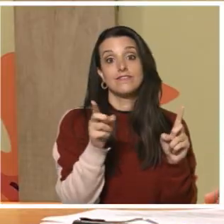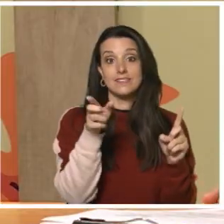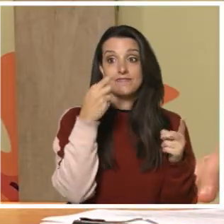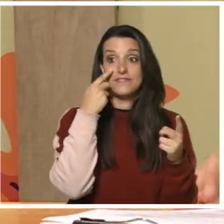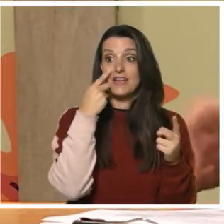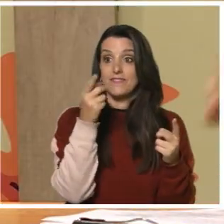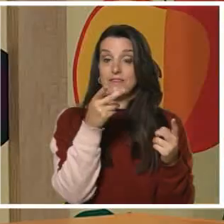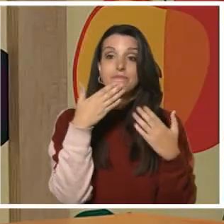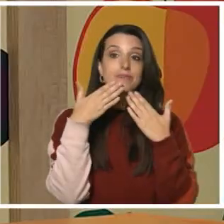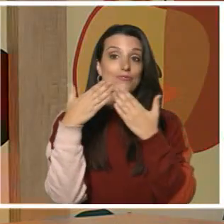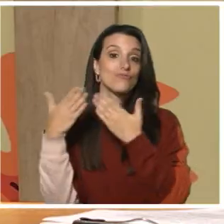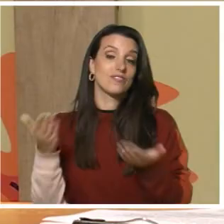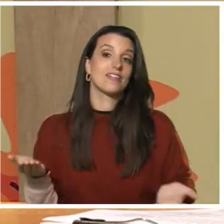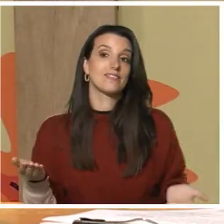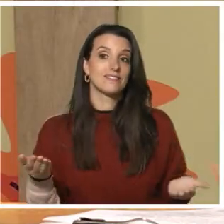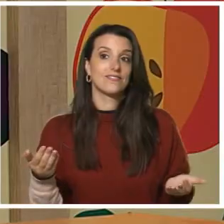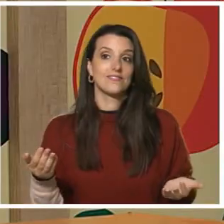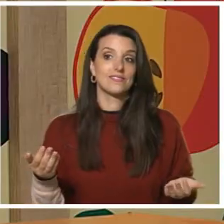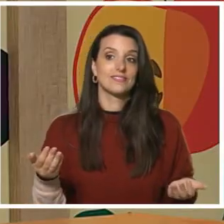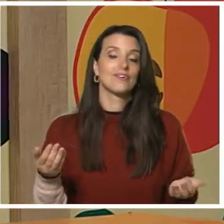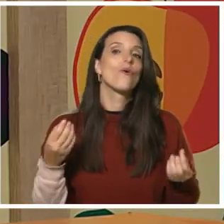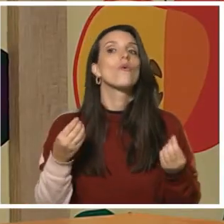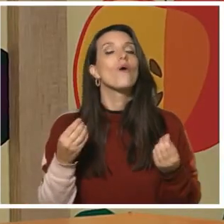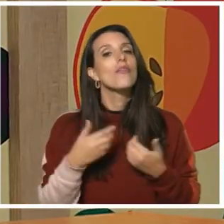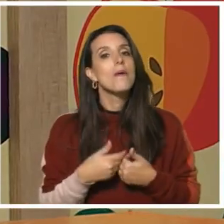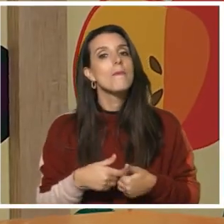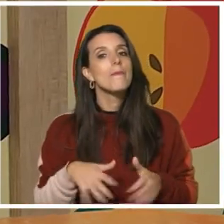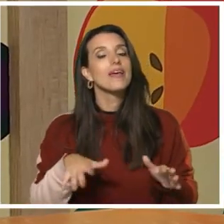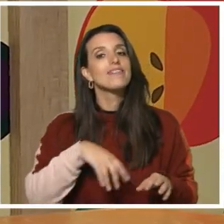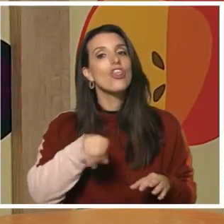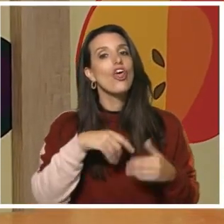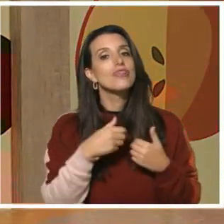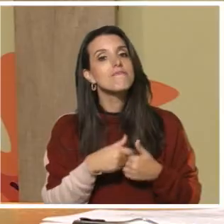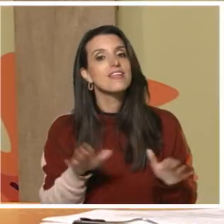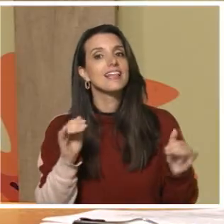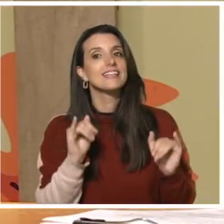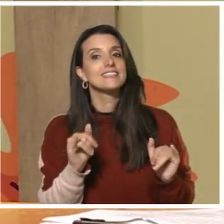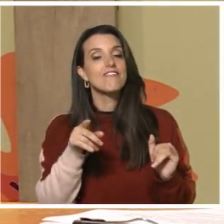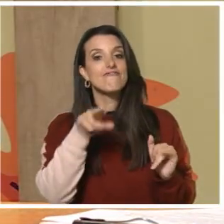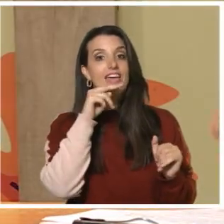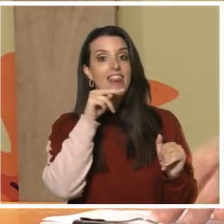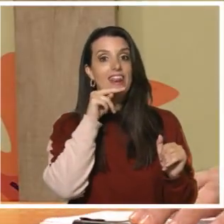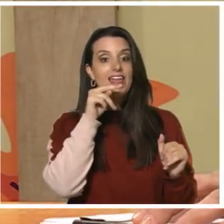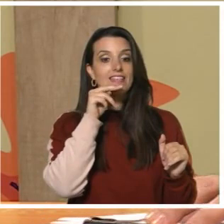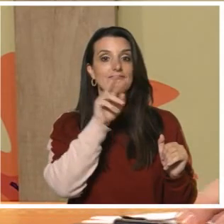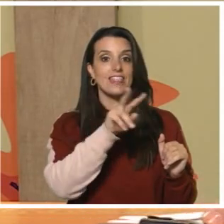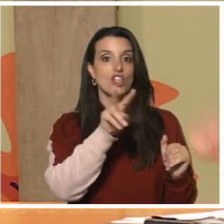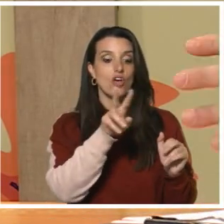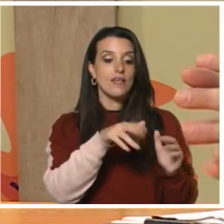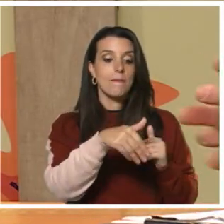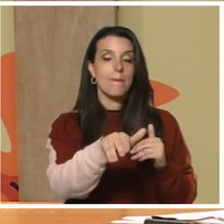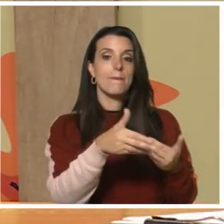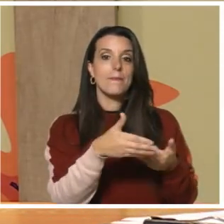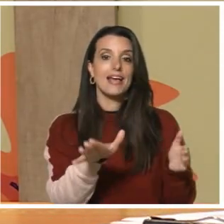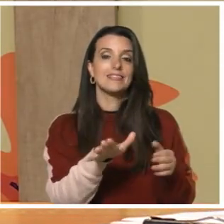Vayan. No necesariamente. Vayan y vean. Claudia, ¿cuándo arranca esto? ¿Dónde va a ser? Sí, es este viernes 22,